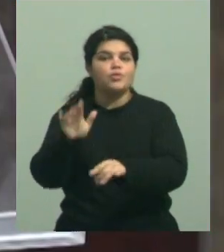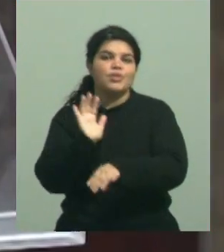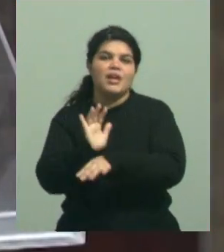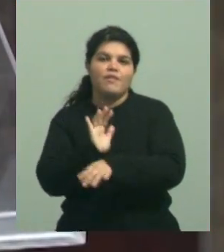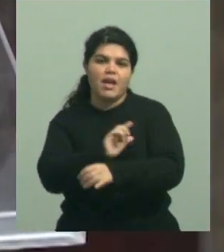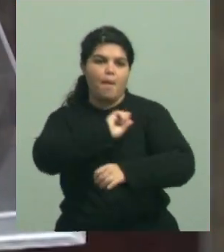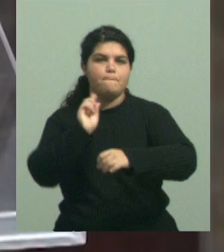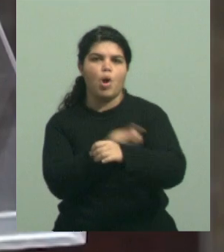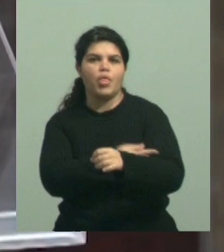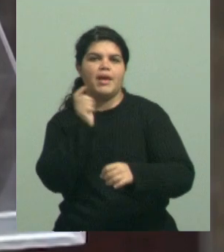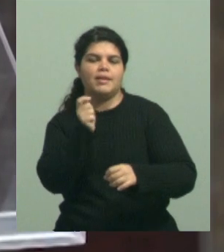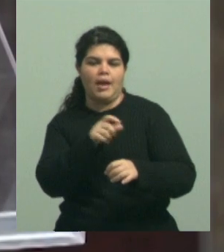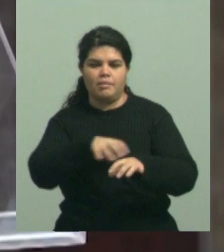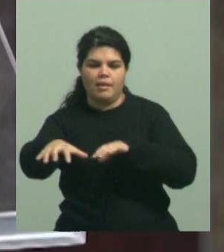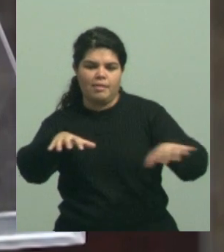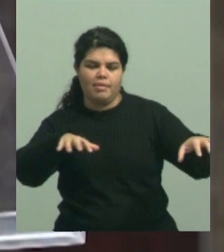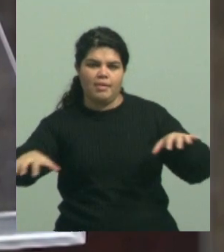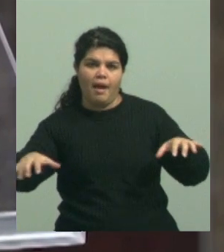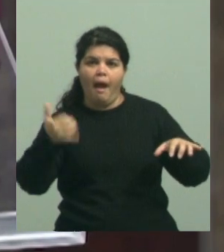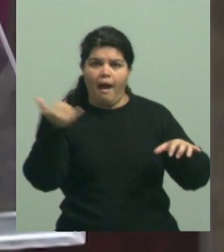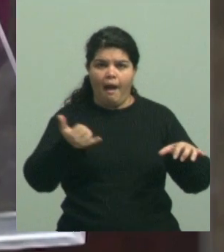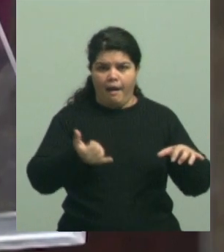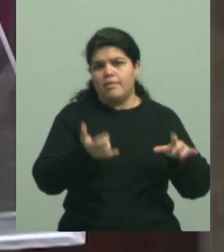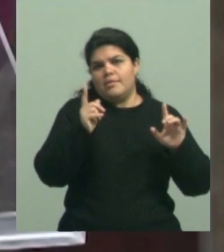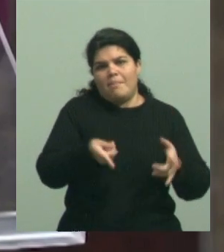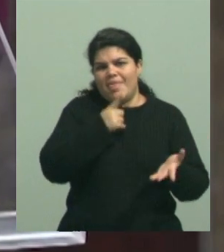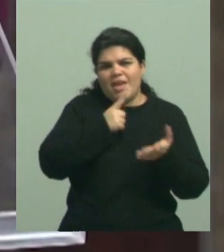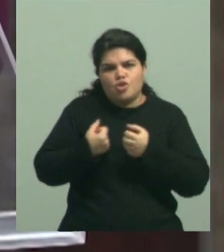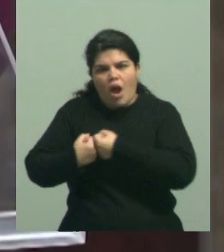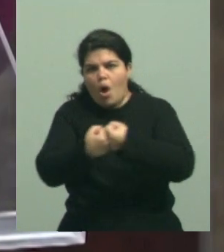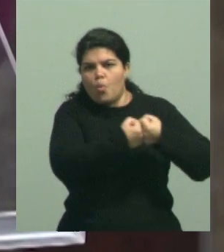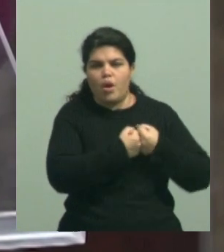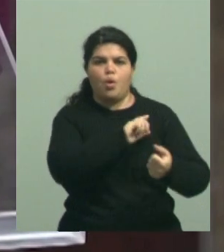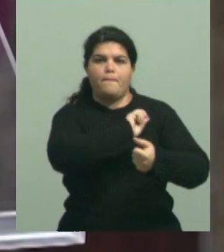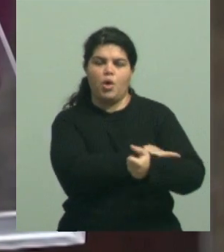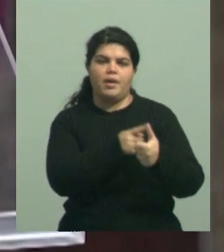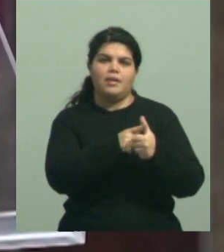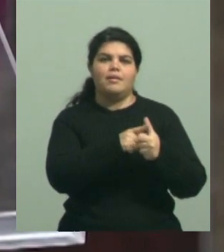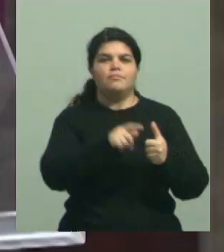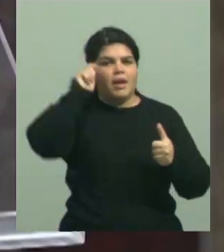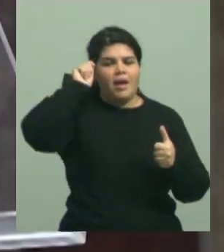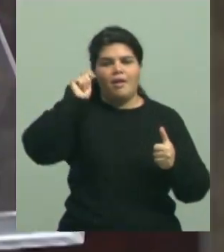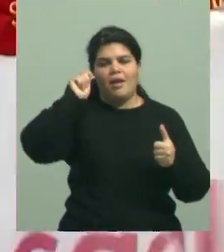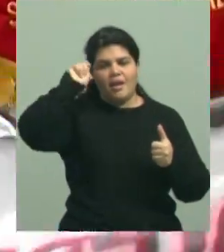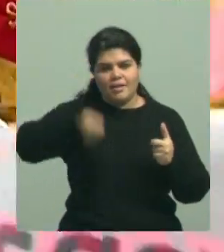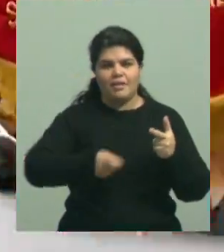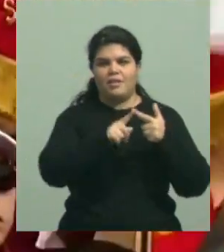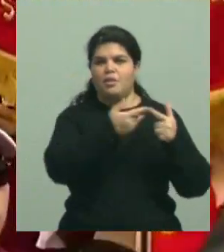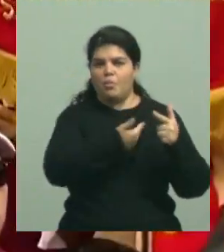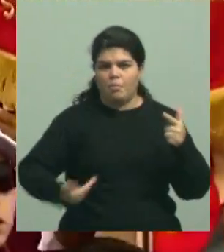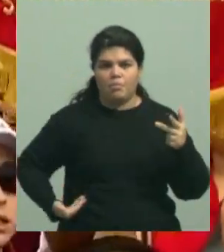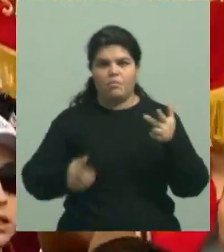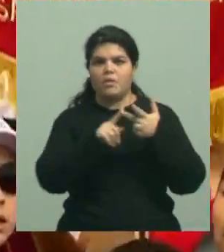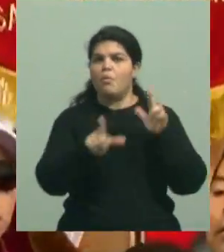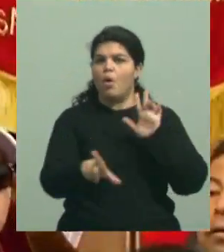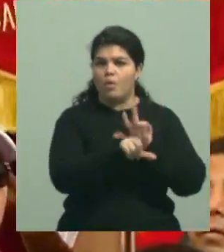que es el poder legislativo, el ejecutivo y el judicial. ¿En qué se basaron las campañas? Digo, ¿cuáles fueron tal vez los ejes más principales, el mensaje que